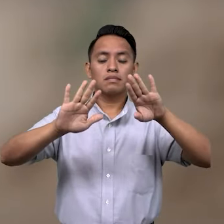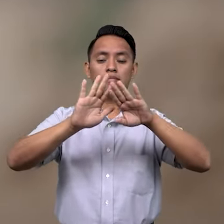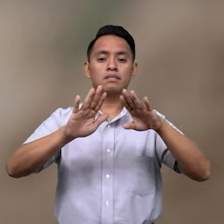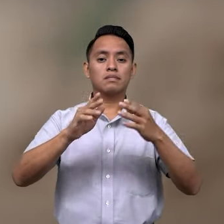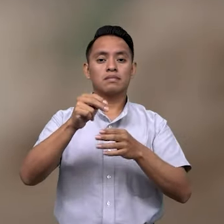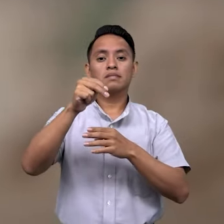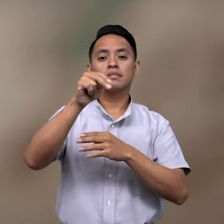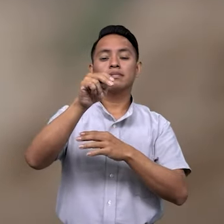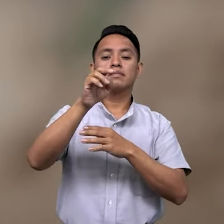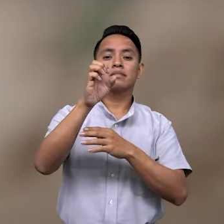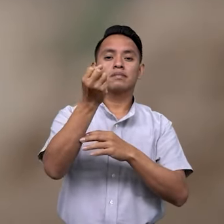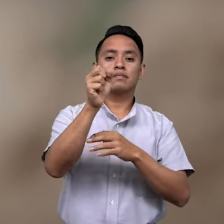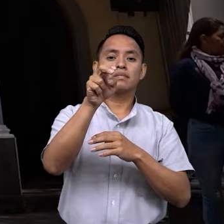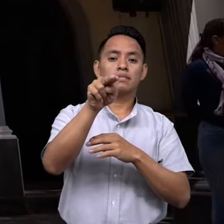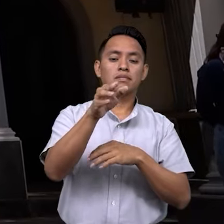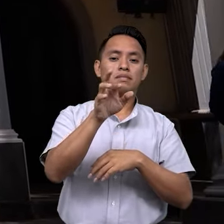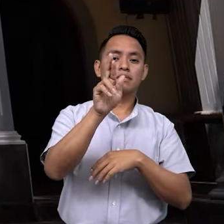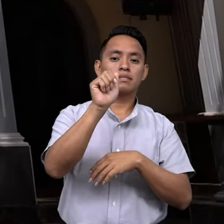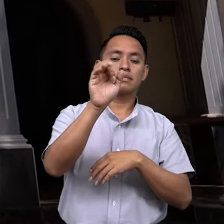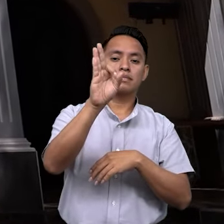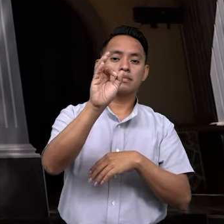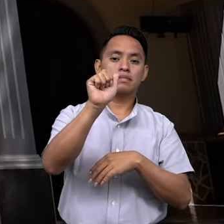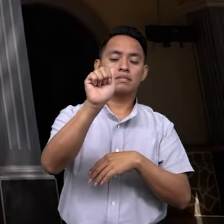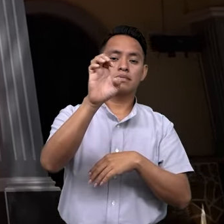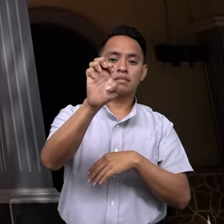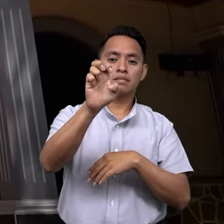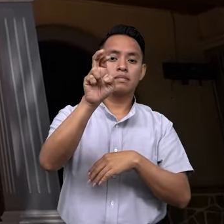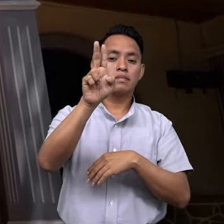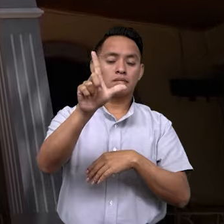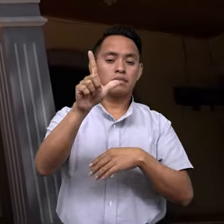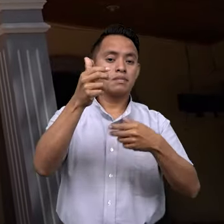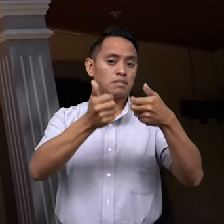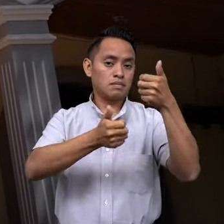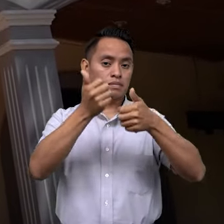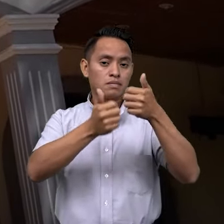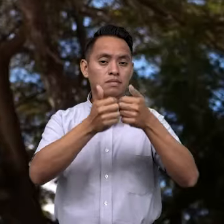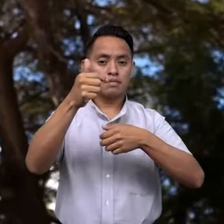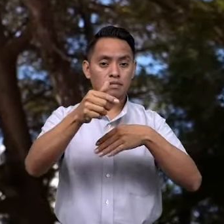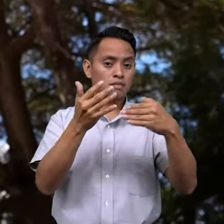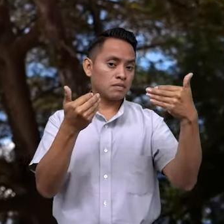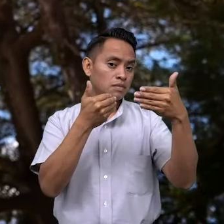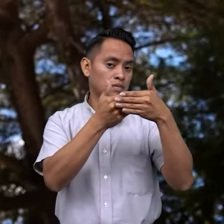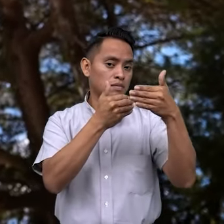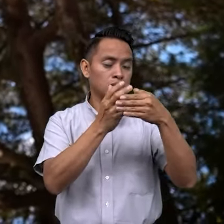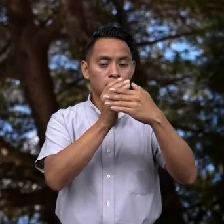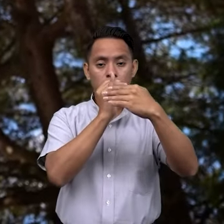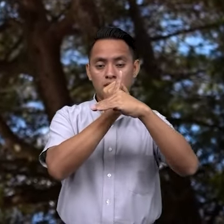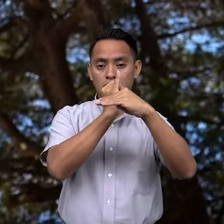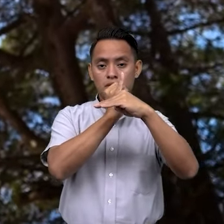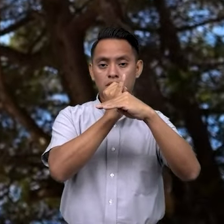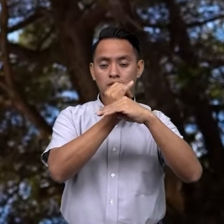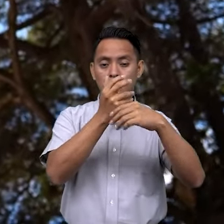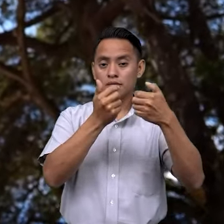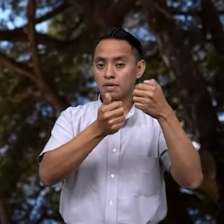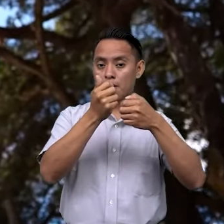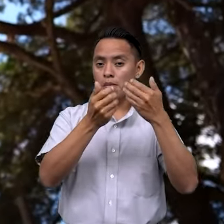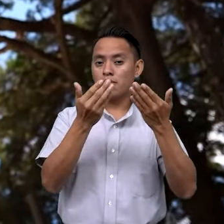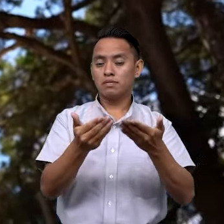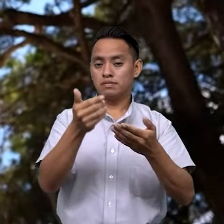que es la falla sísmica que tenemos aquí por la iglesia. Esa es una